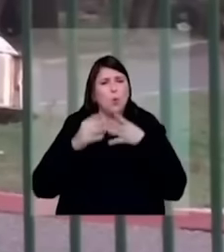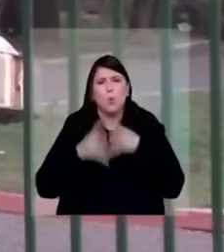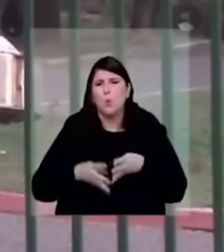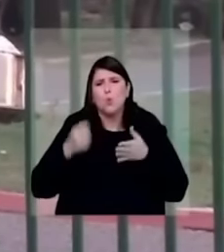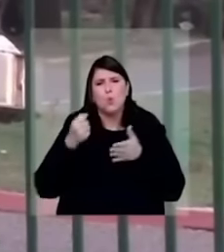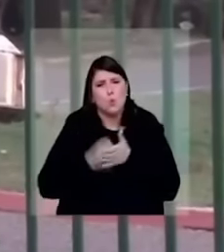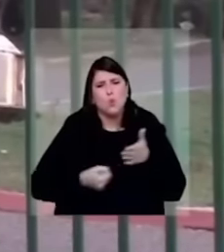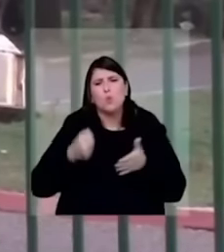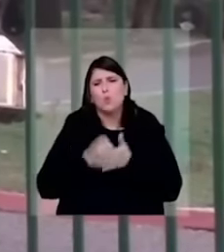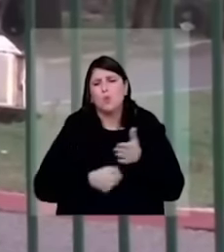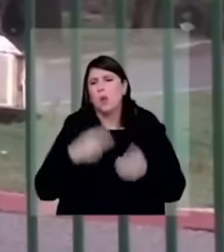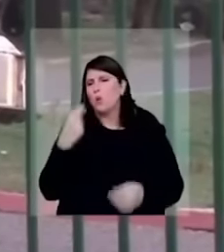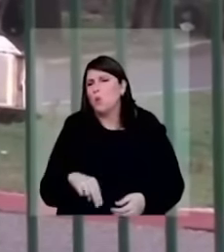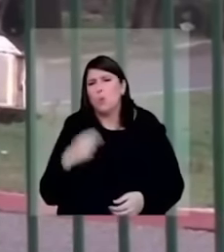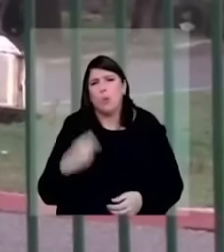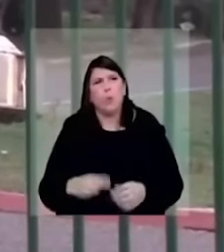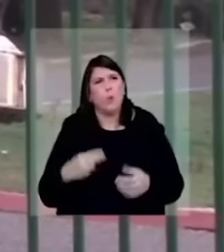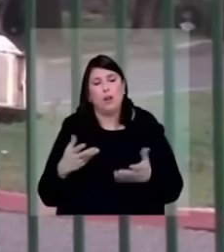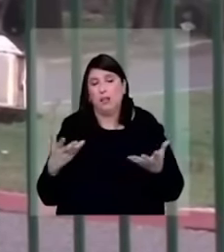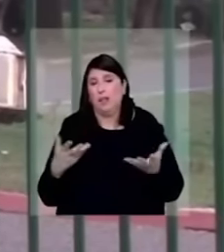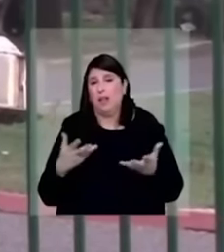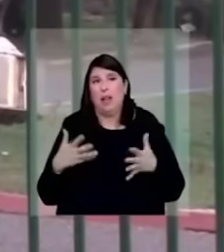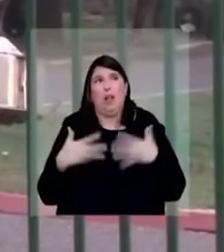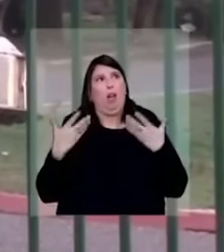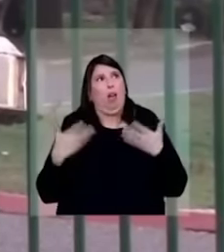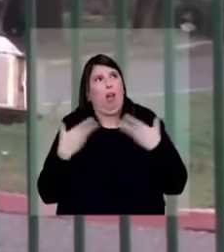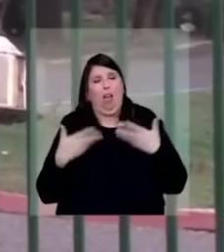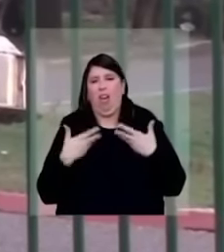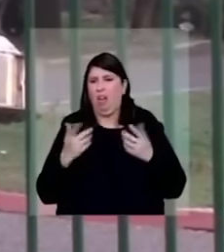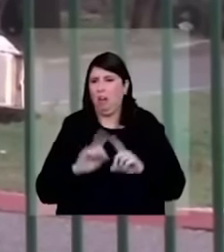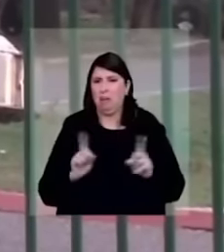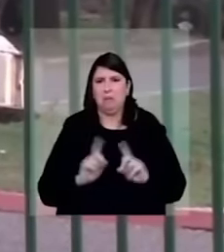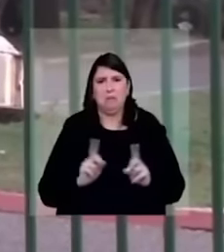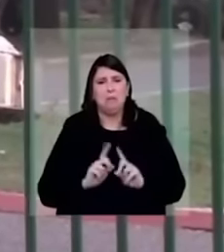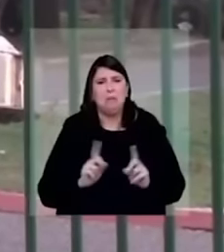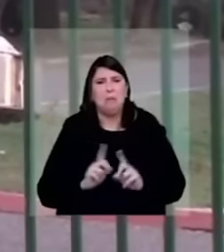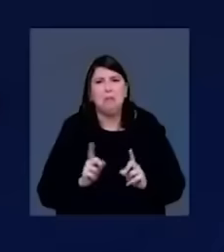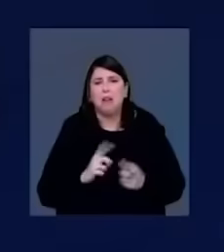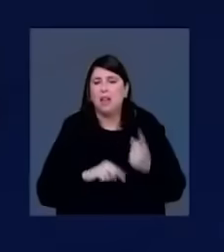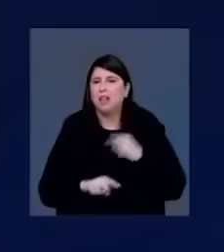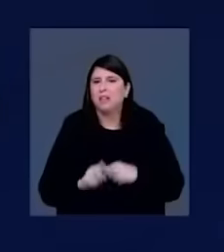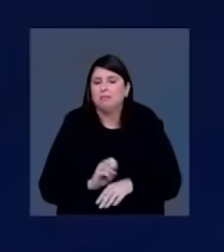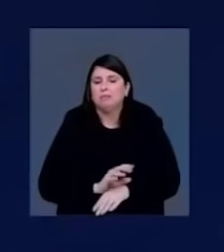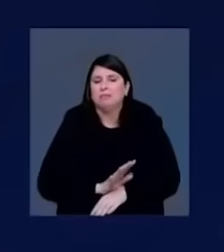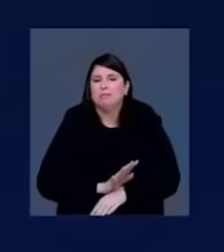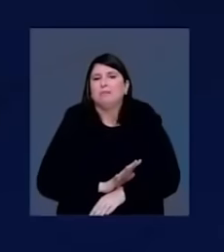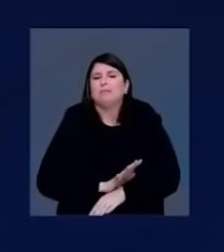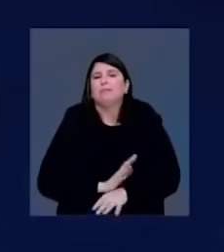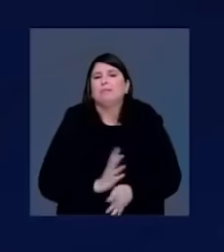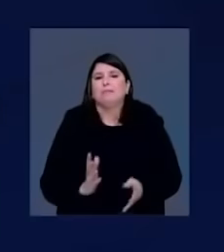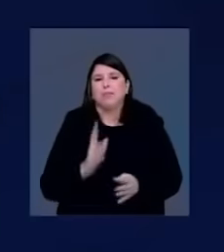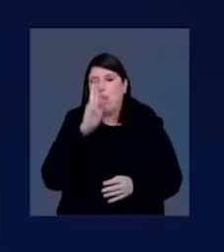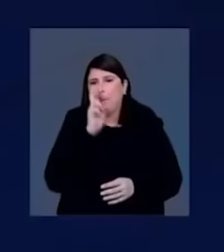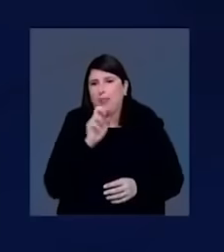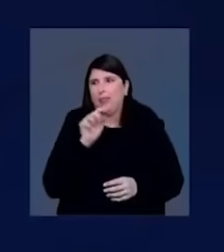quejó de nada, y fue lo que fue agarrando una conmoción en el hospital mismo, que